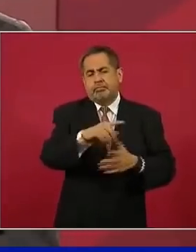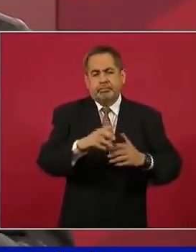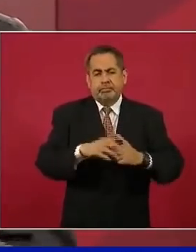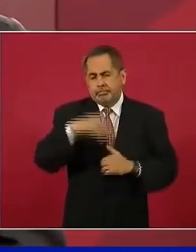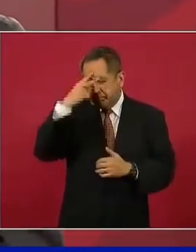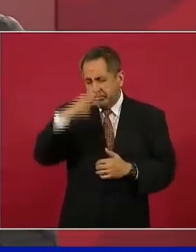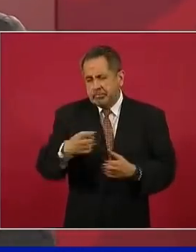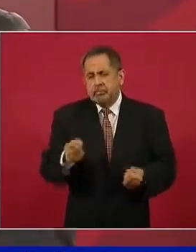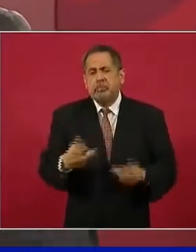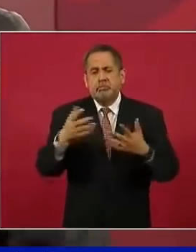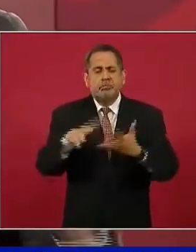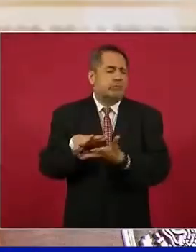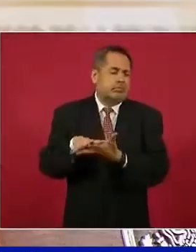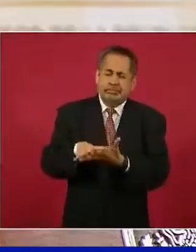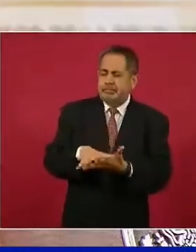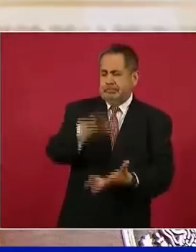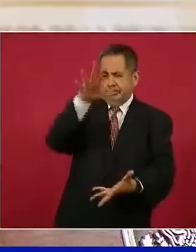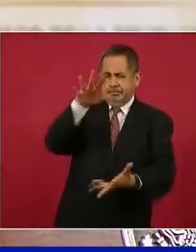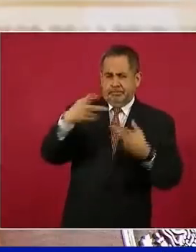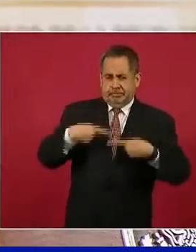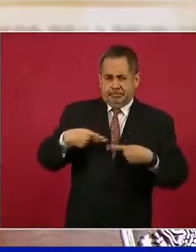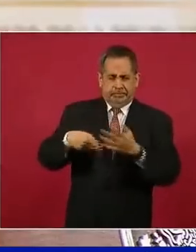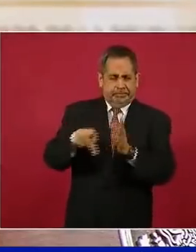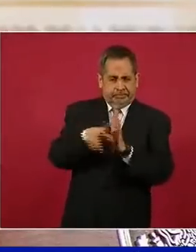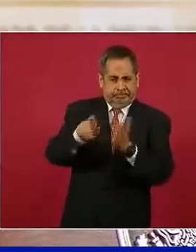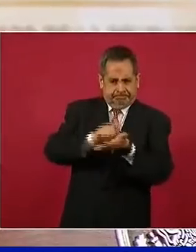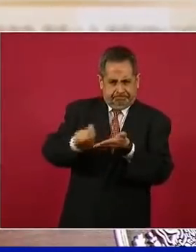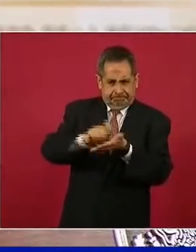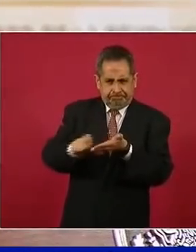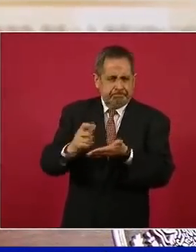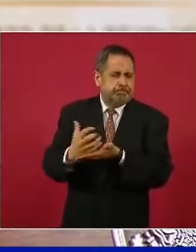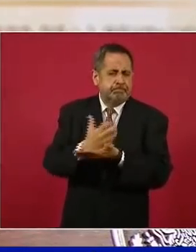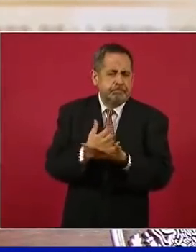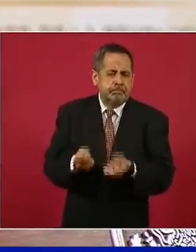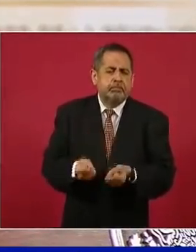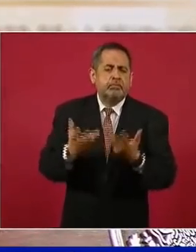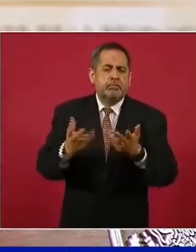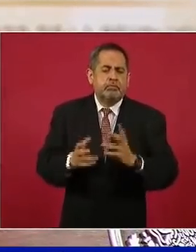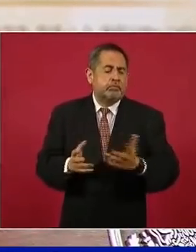en México? La mayoría de los periodistas en México.